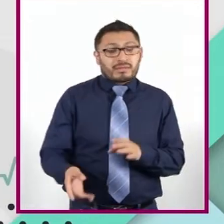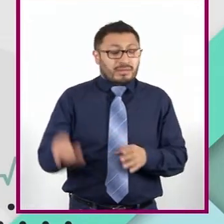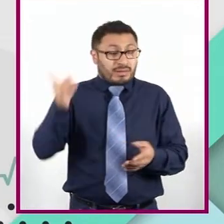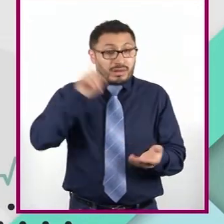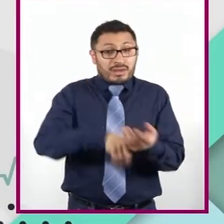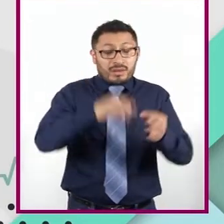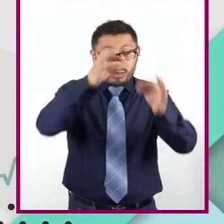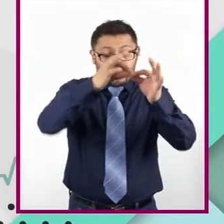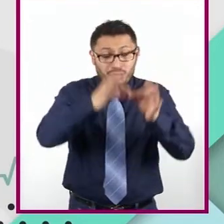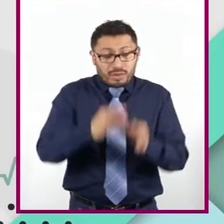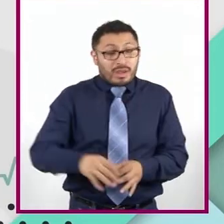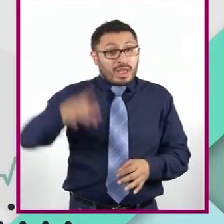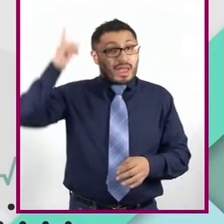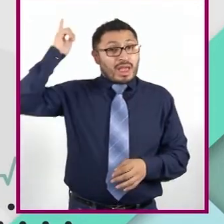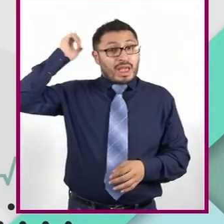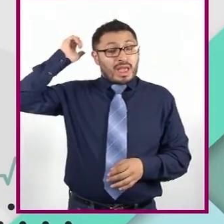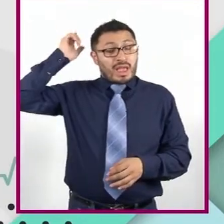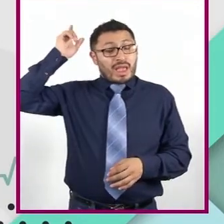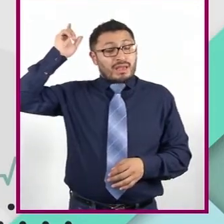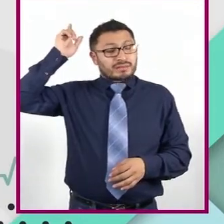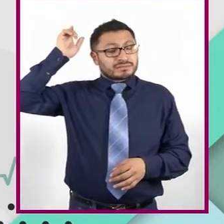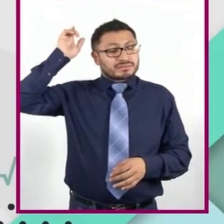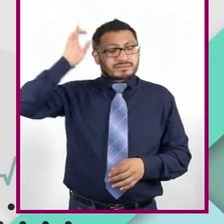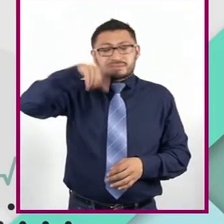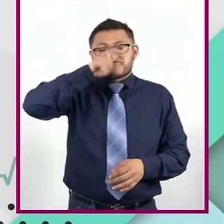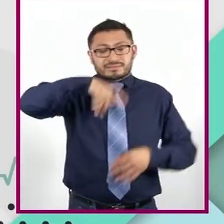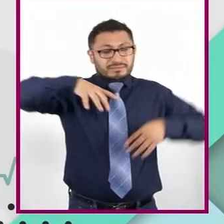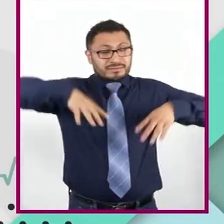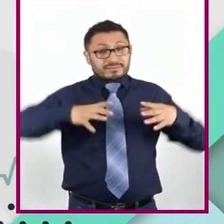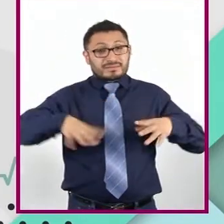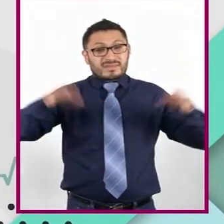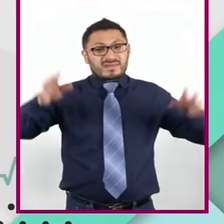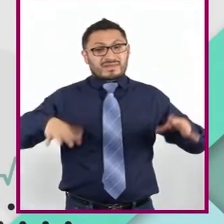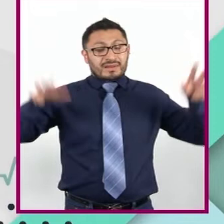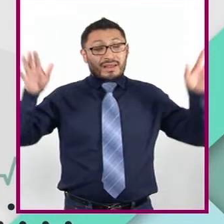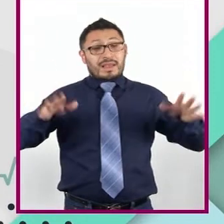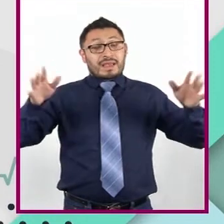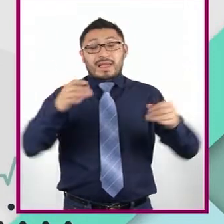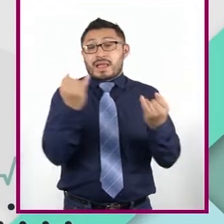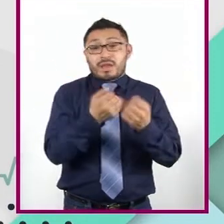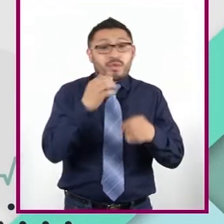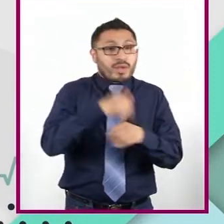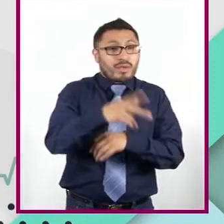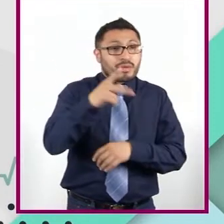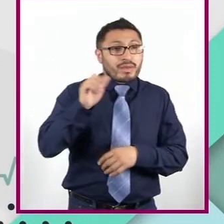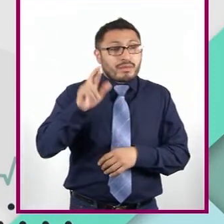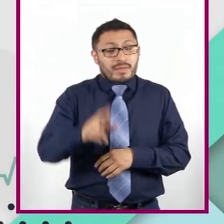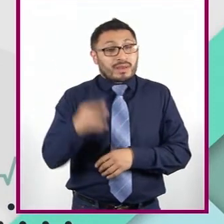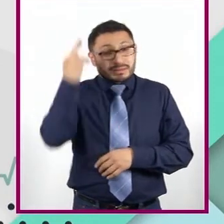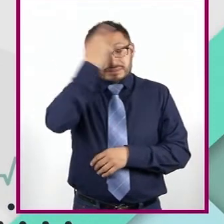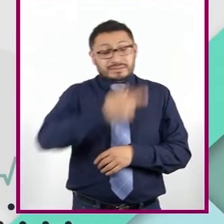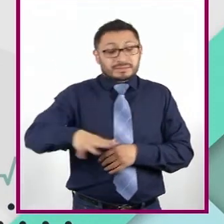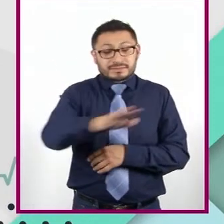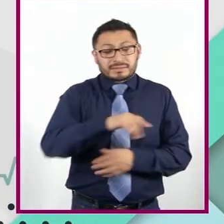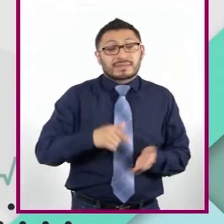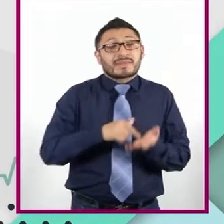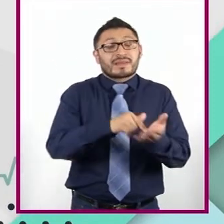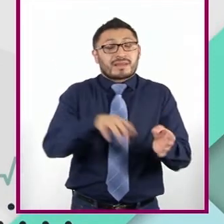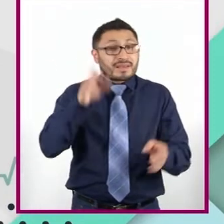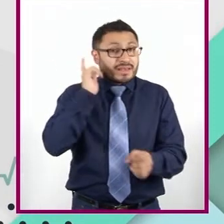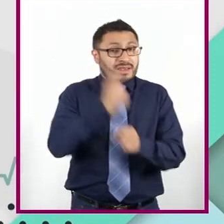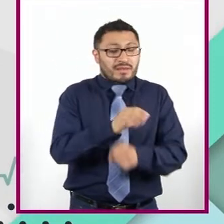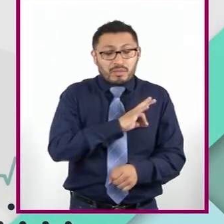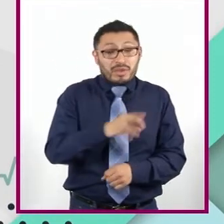cumpla que caiga águila y también un número par. Al analizar el espacio muestral, encontramos que puede caer